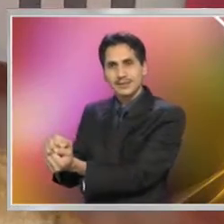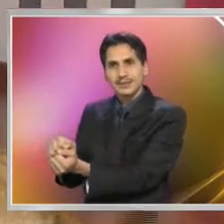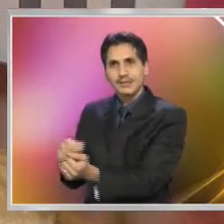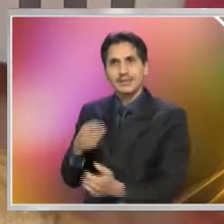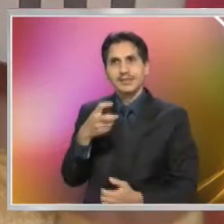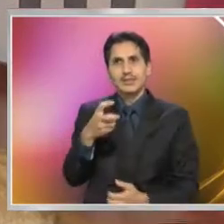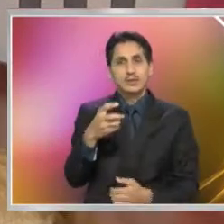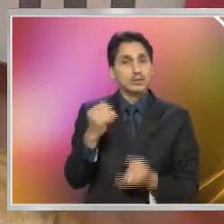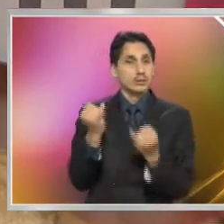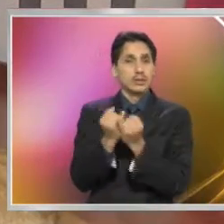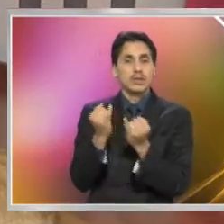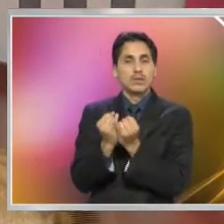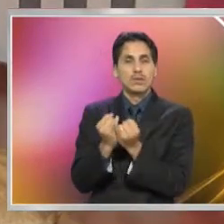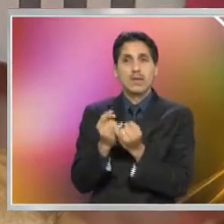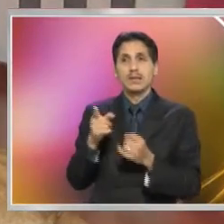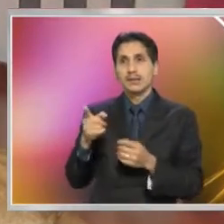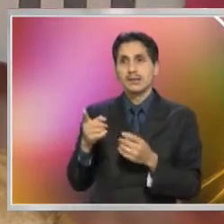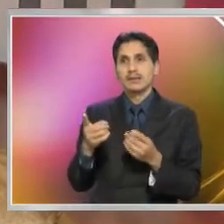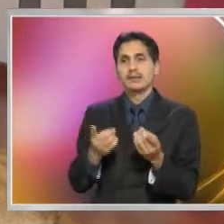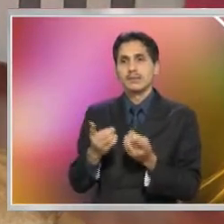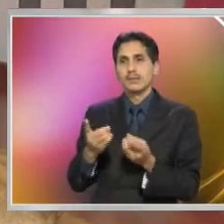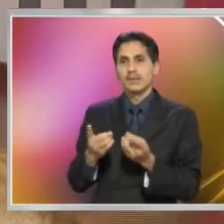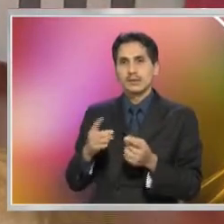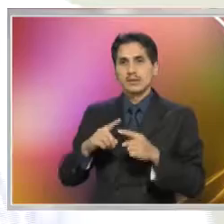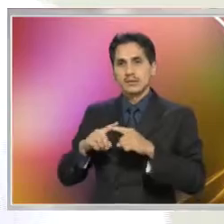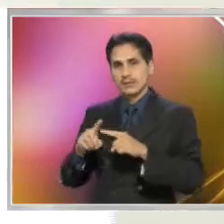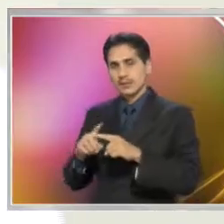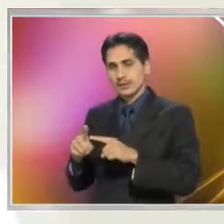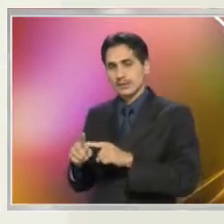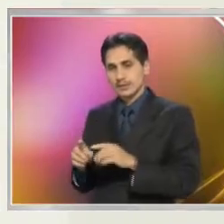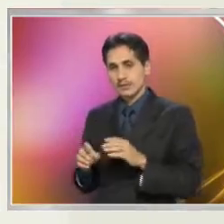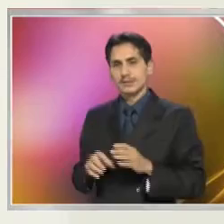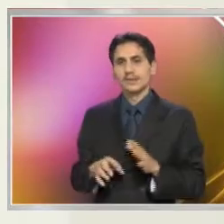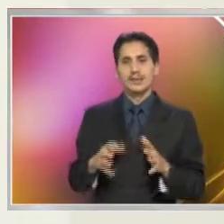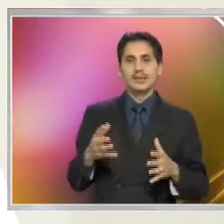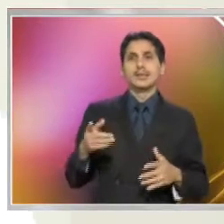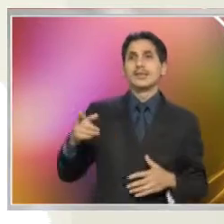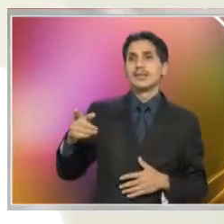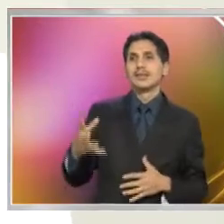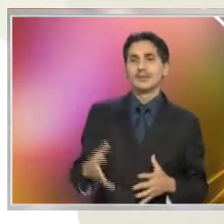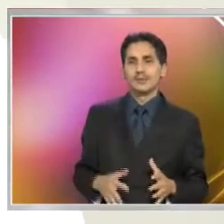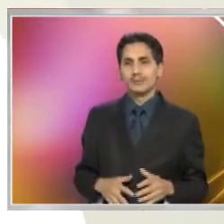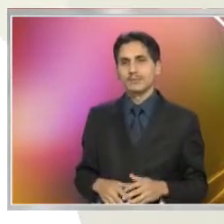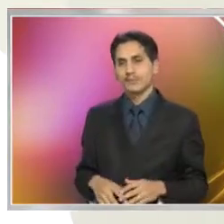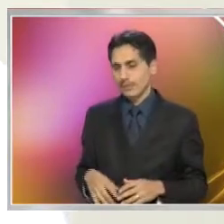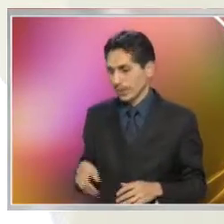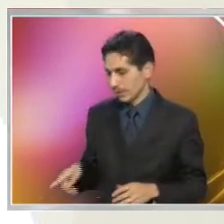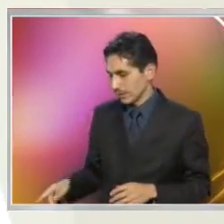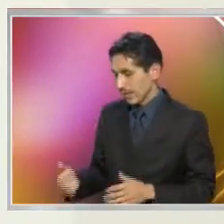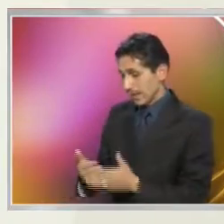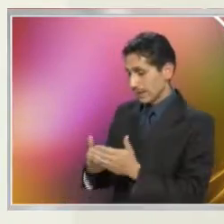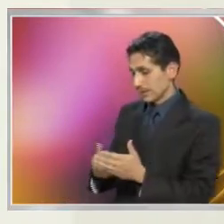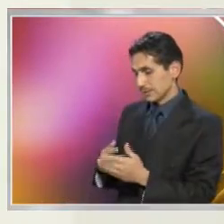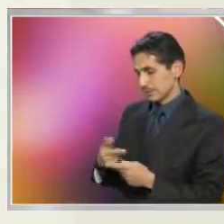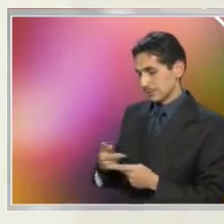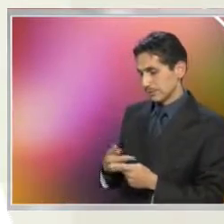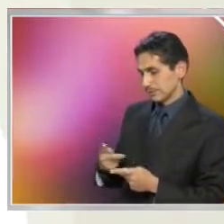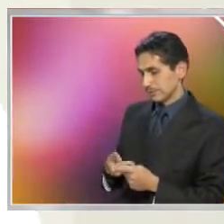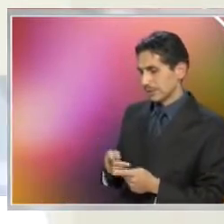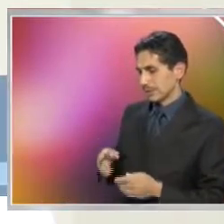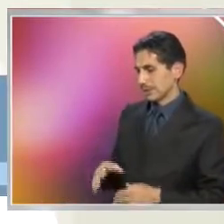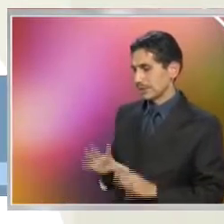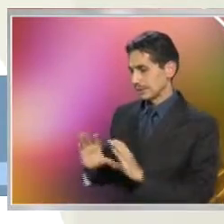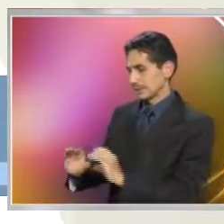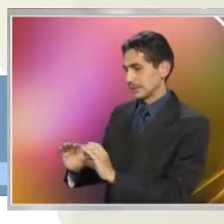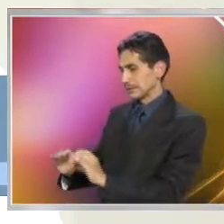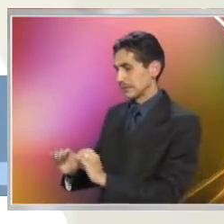y también vas a ir con otro can, ¿no? Así es. Ella me acompañó el año pasado. Es una perrita que tengo ya tiempo con ella. Ella tiene 6 años